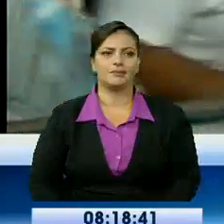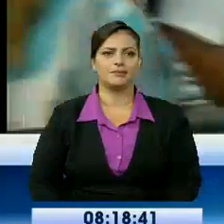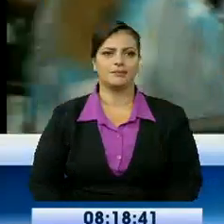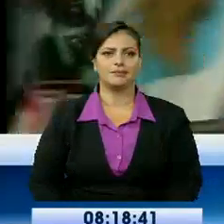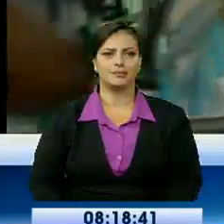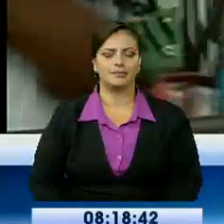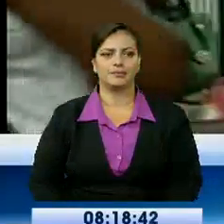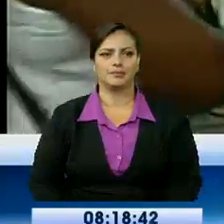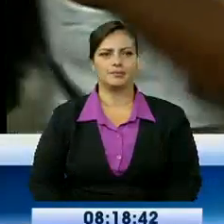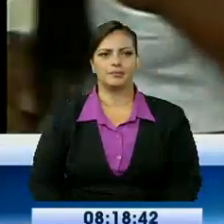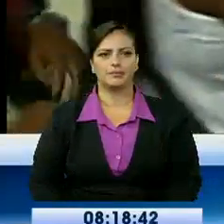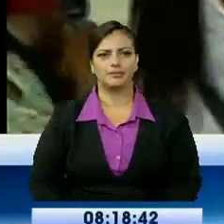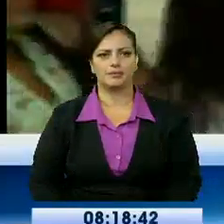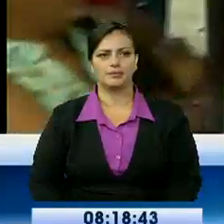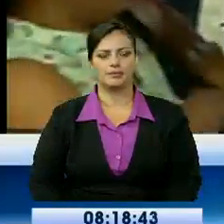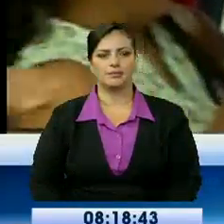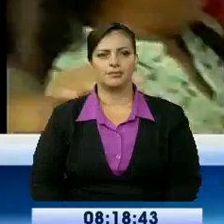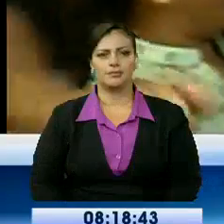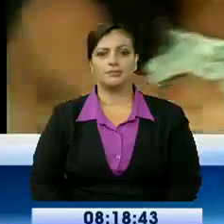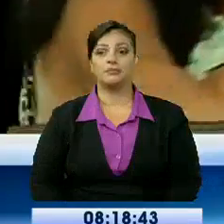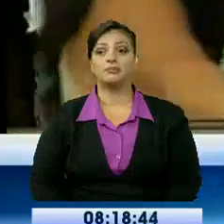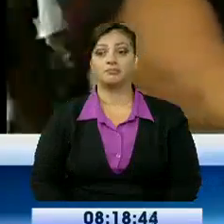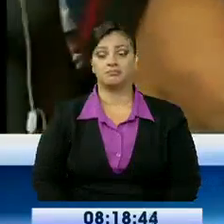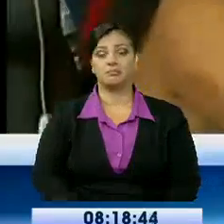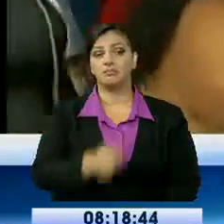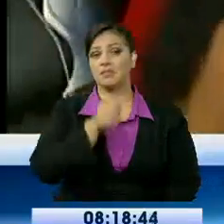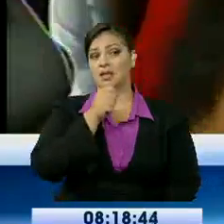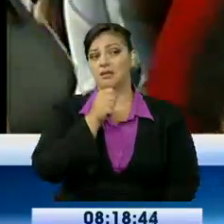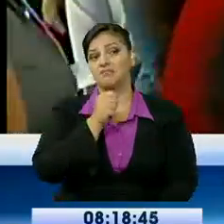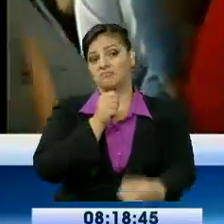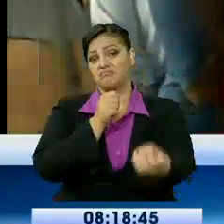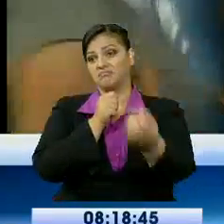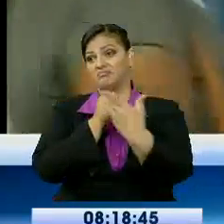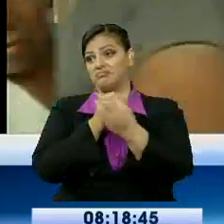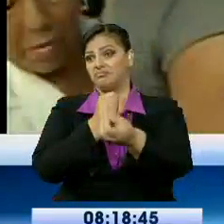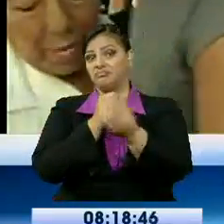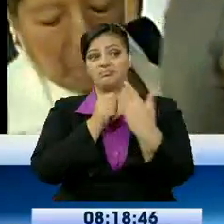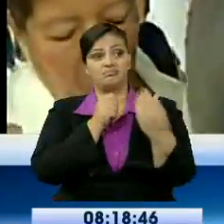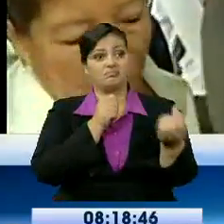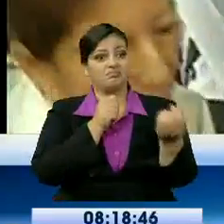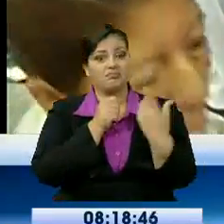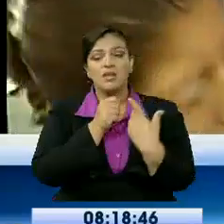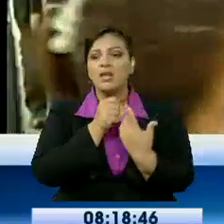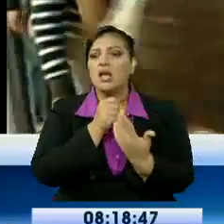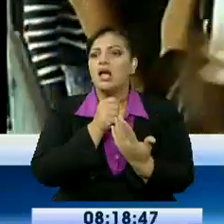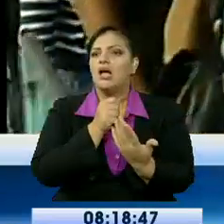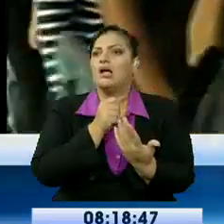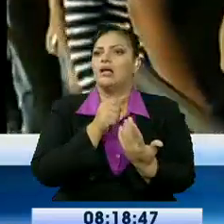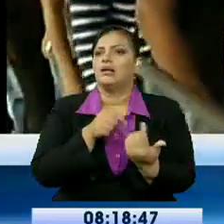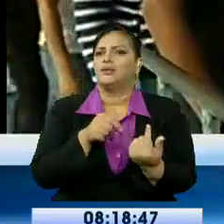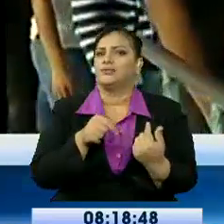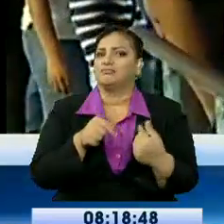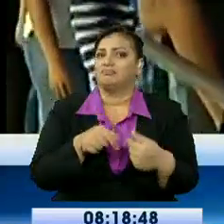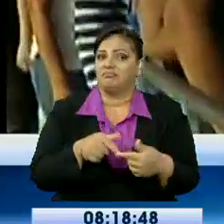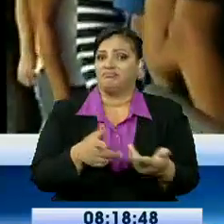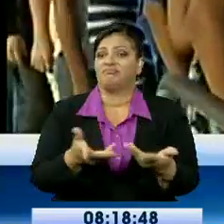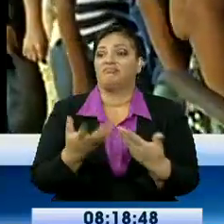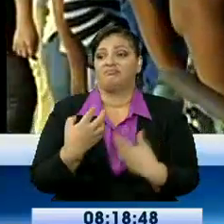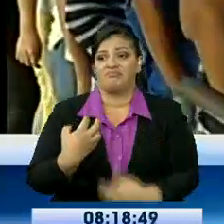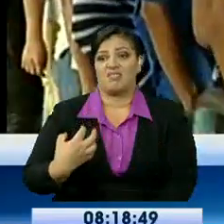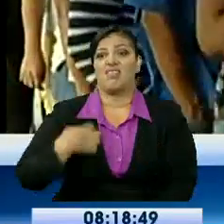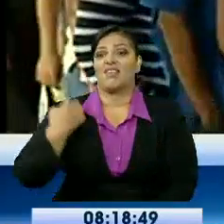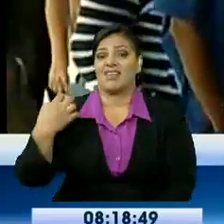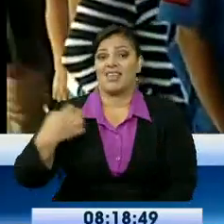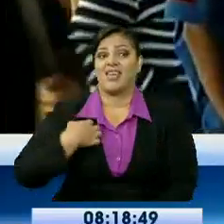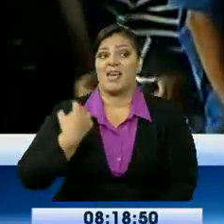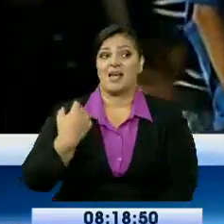usuarios, como lo han manifestado, de acuerdo al punto de vista que ellos tienen, la inconformidad parece que